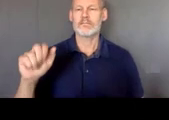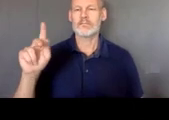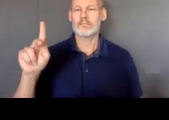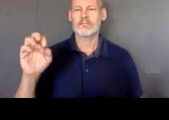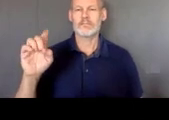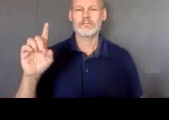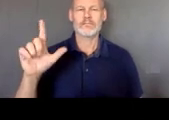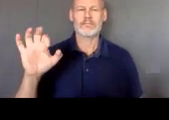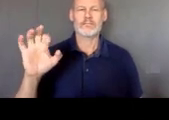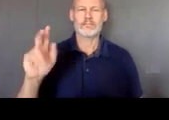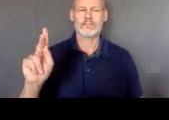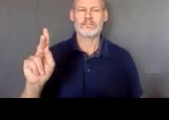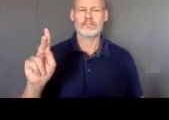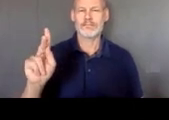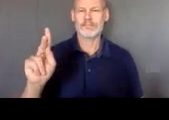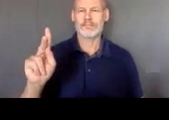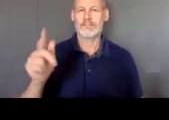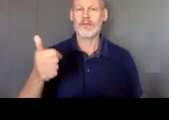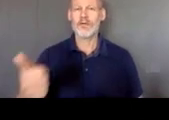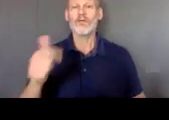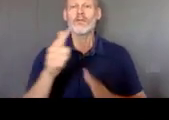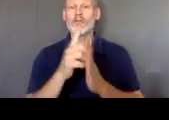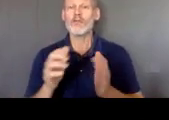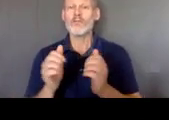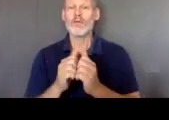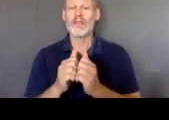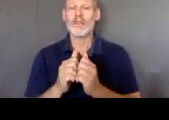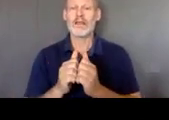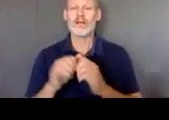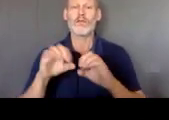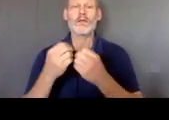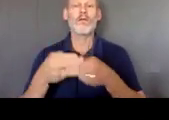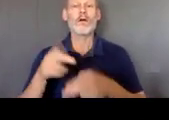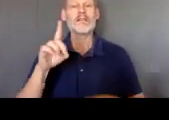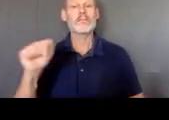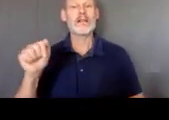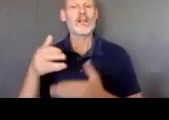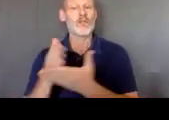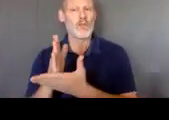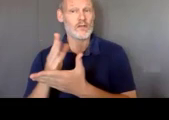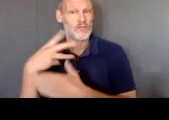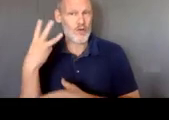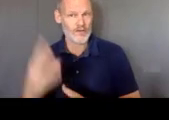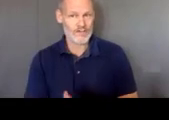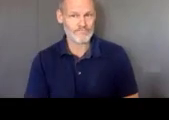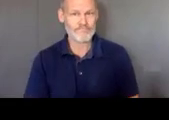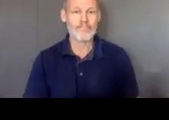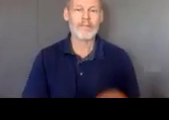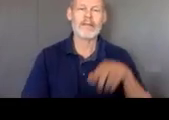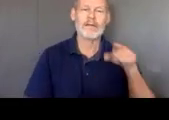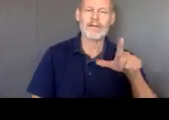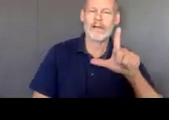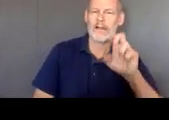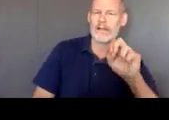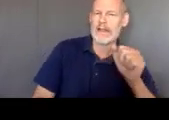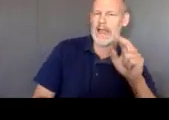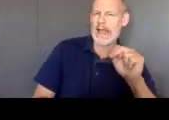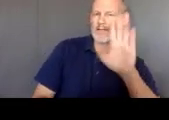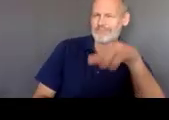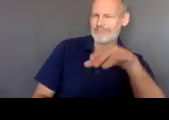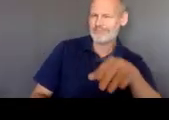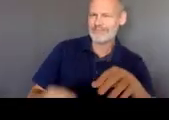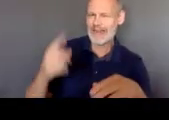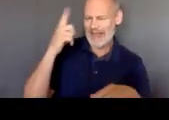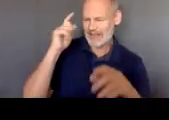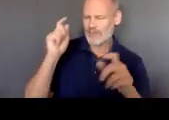Disability Rights en Washington. Y nada más, yo quería decirles rapidísimo que vamos a cambiar a los intérpretes